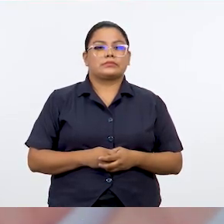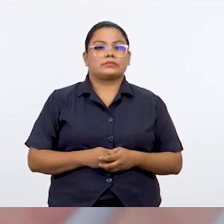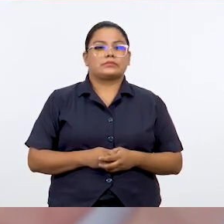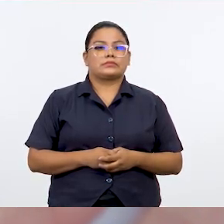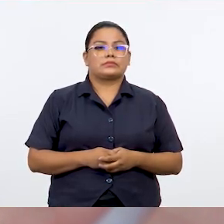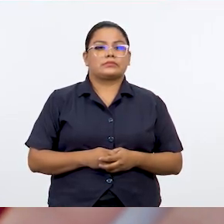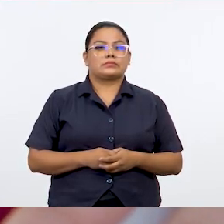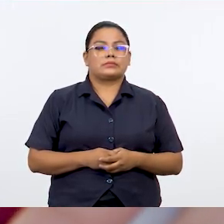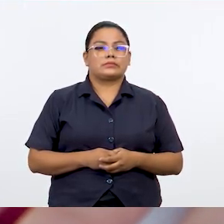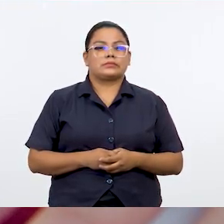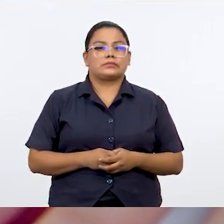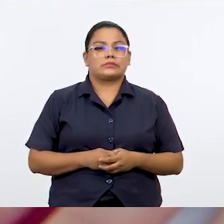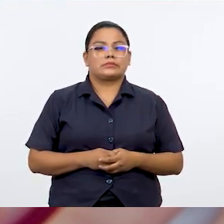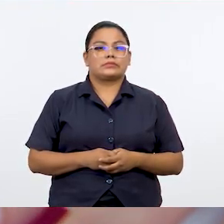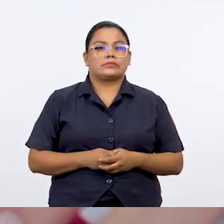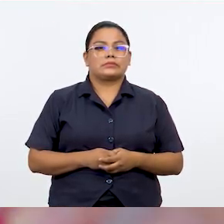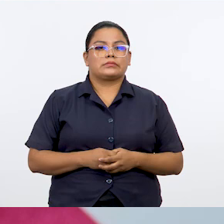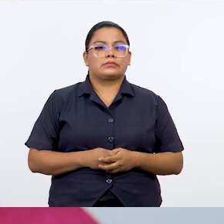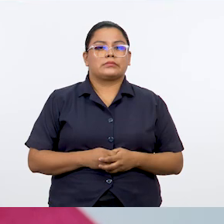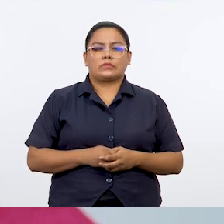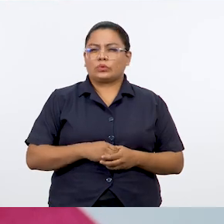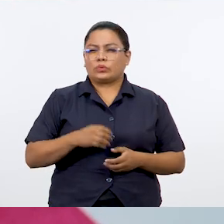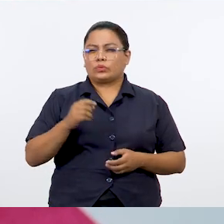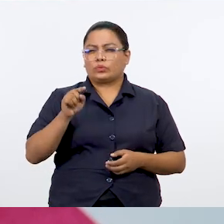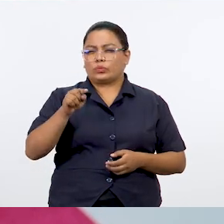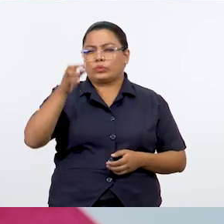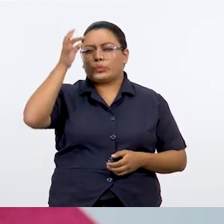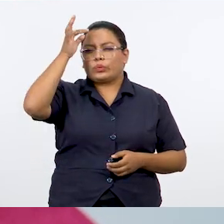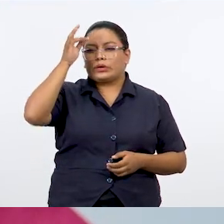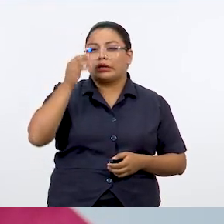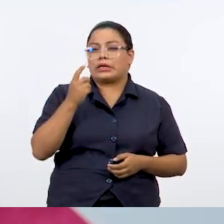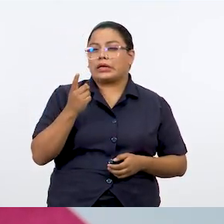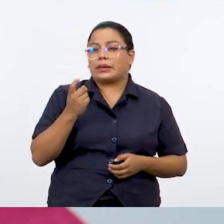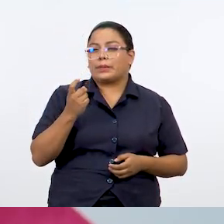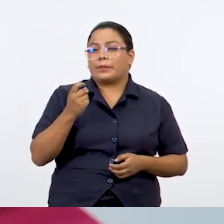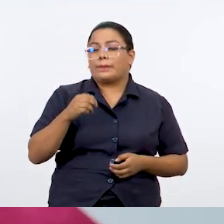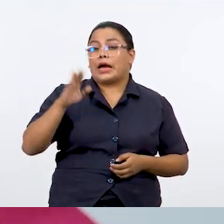Oye, Alejandra, ¿tú crees que va a sobrar en este caso?